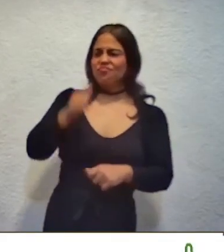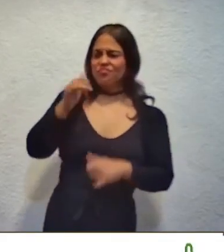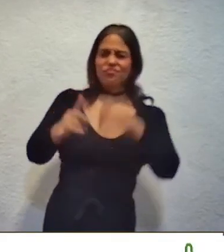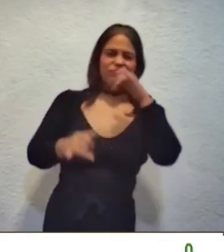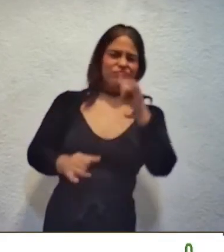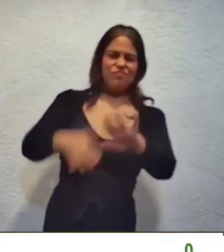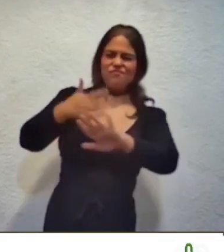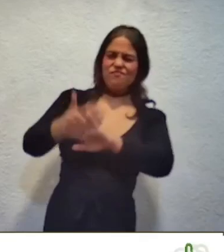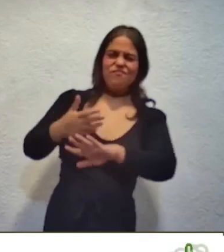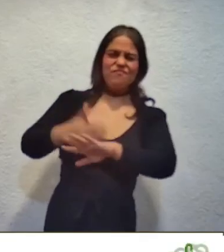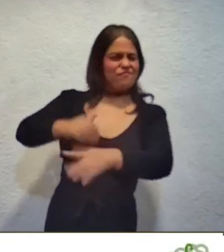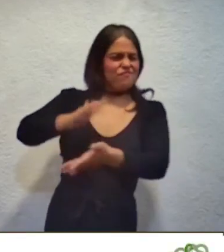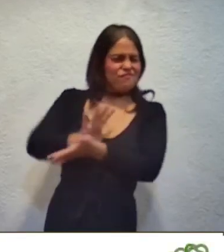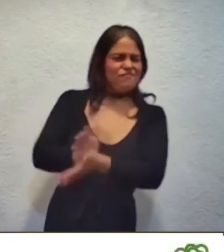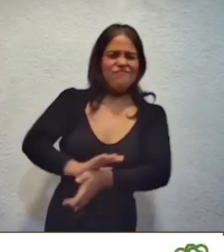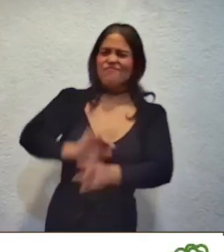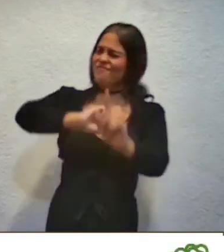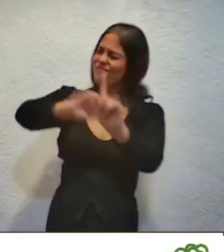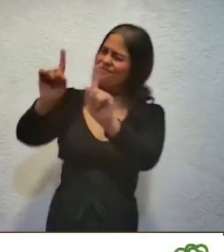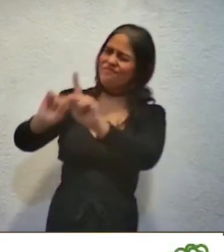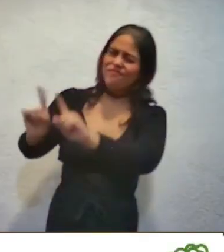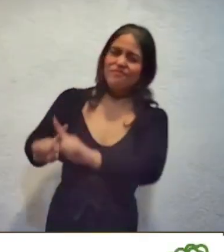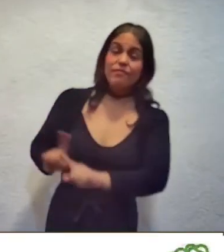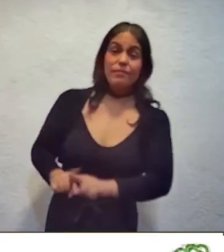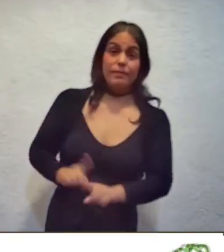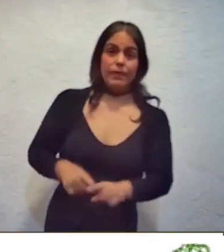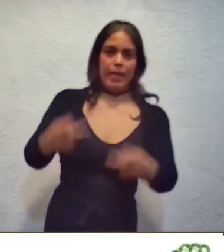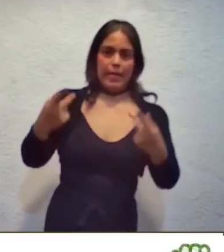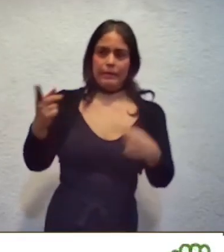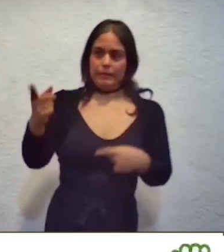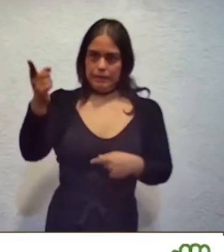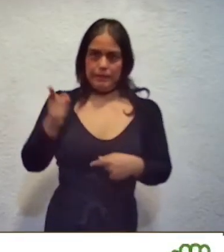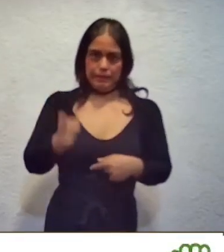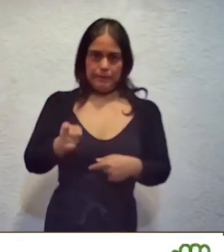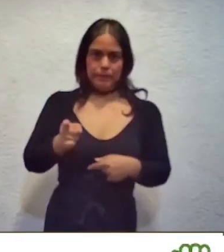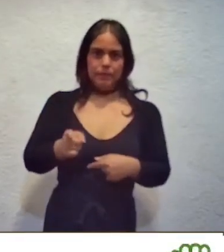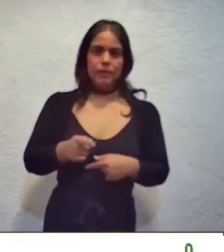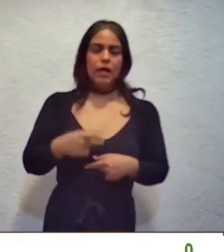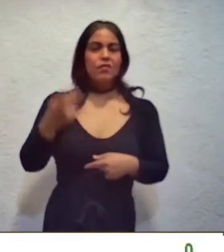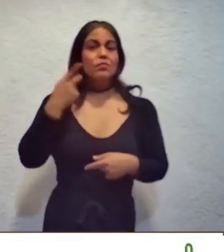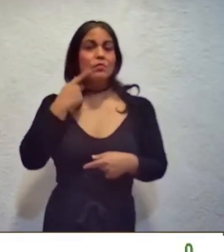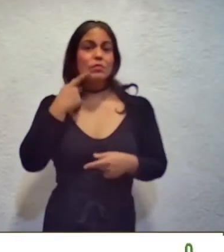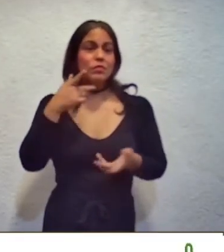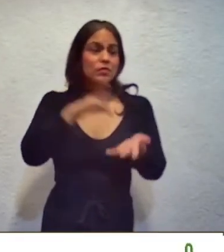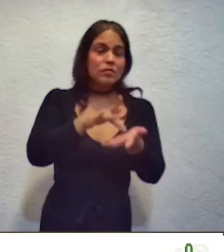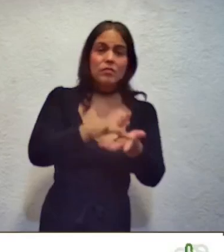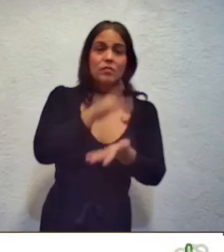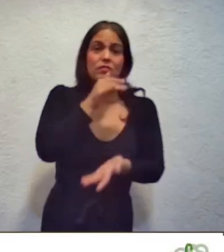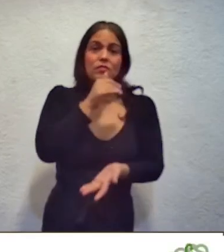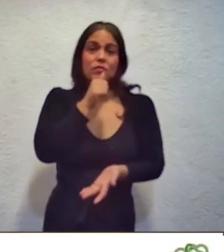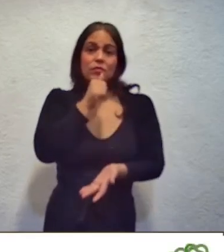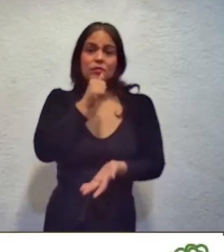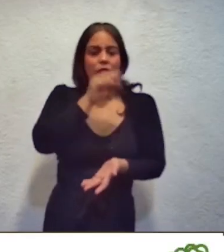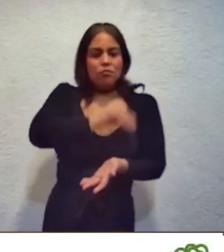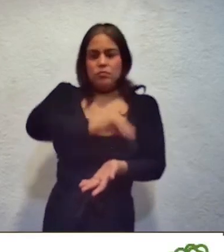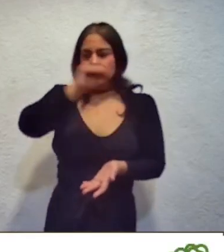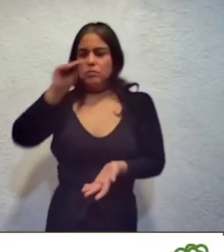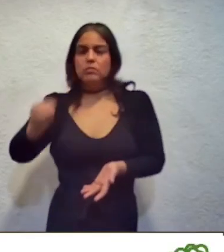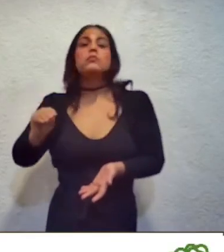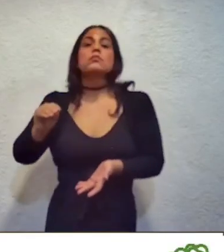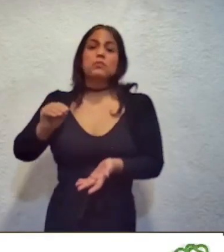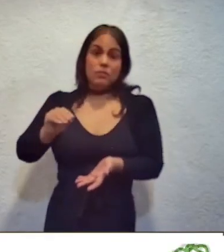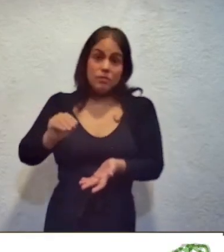y hostigamiento, lo que ha provocado su aislamiento social y político, un desplazamiento forzado y un impedimento